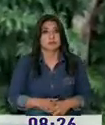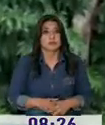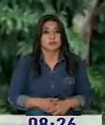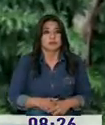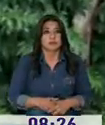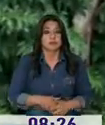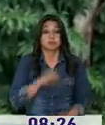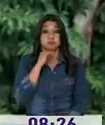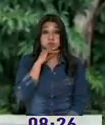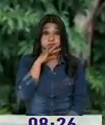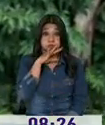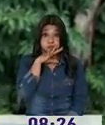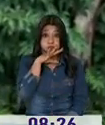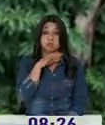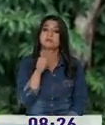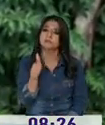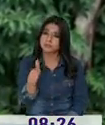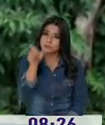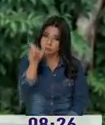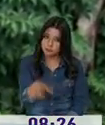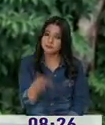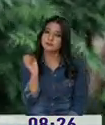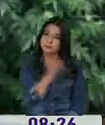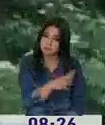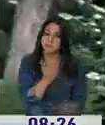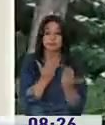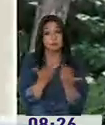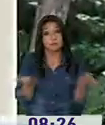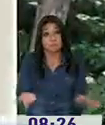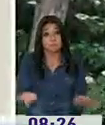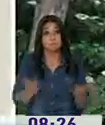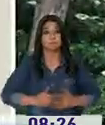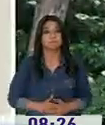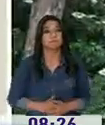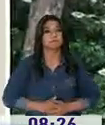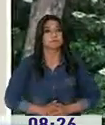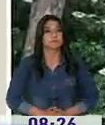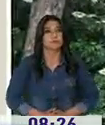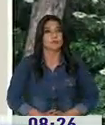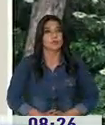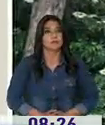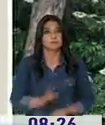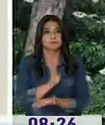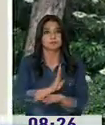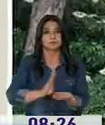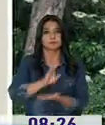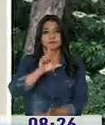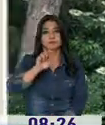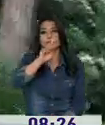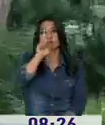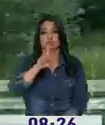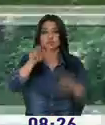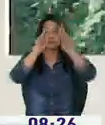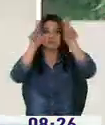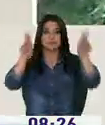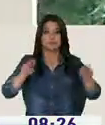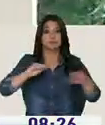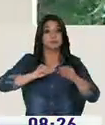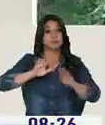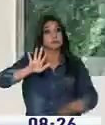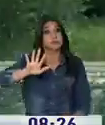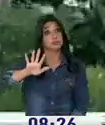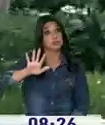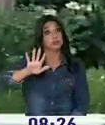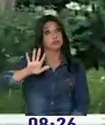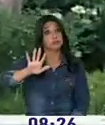Vean. Y somos nosotros, ¿no? Basurer, es lo que es. Barrio La Luz Baja, sector Puente 5, esto va a ser en